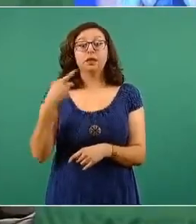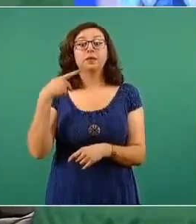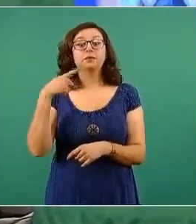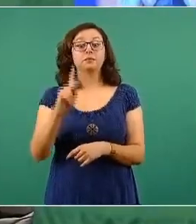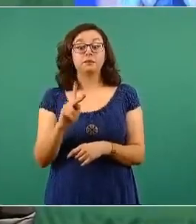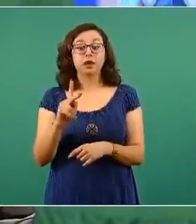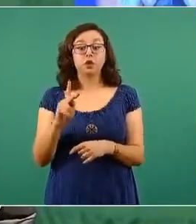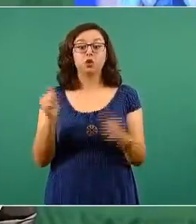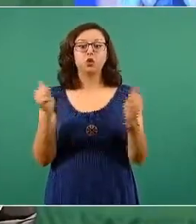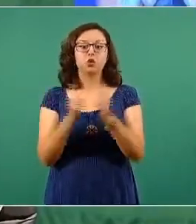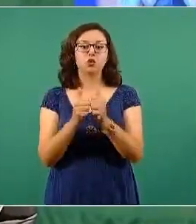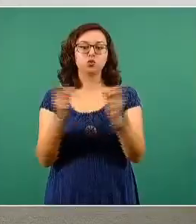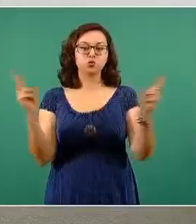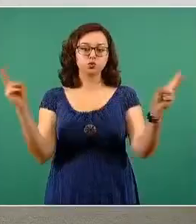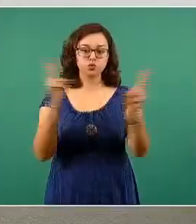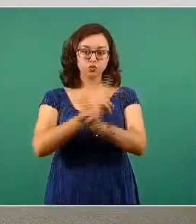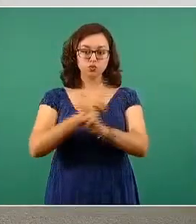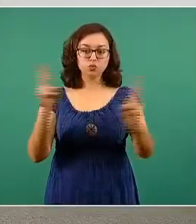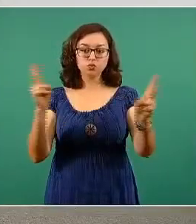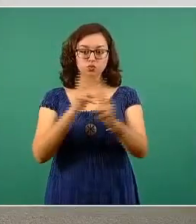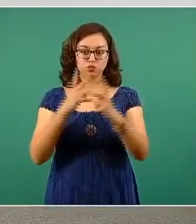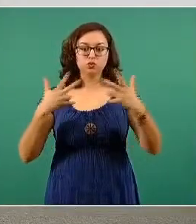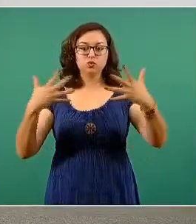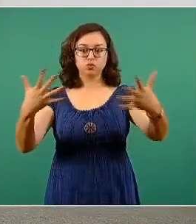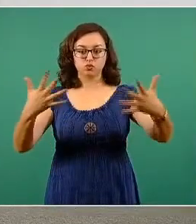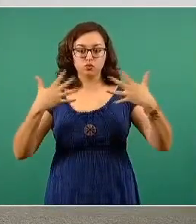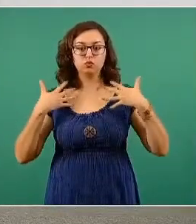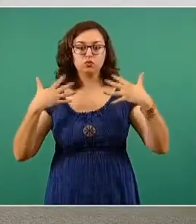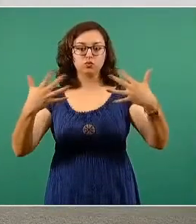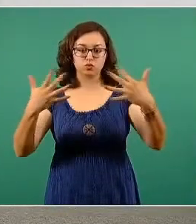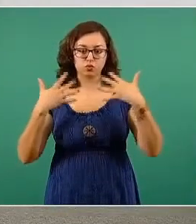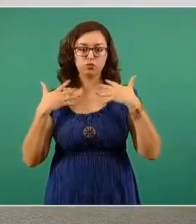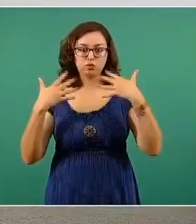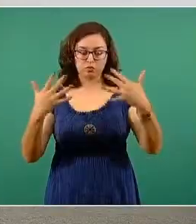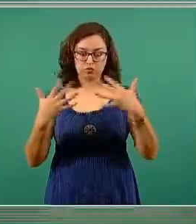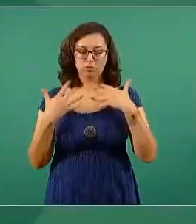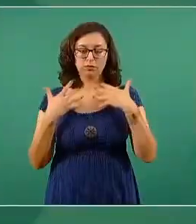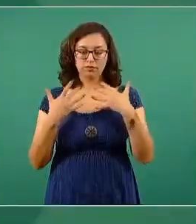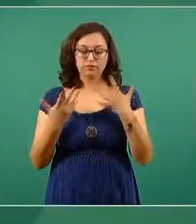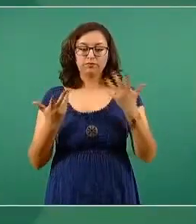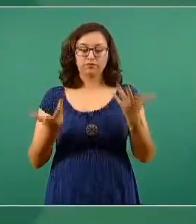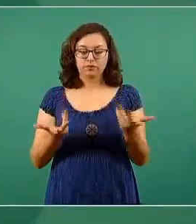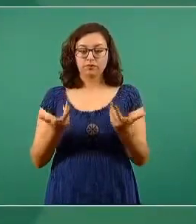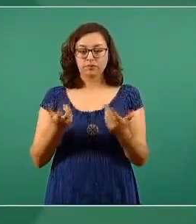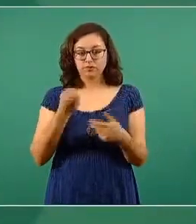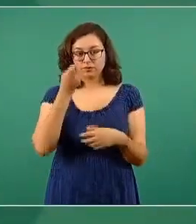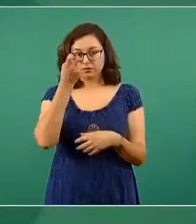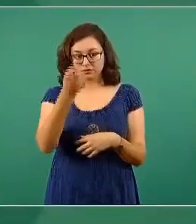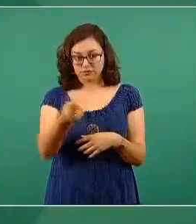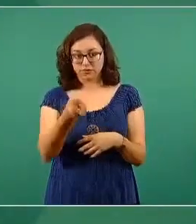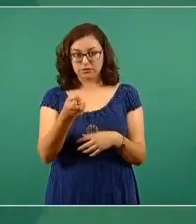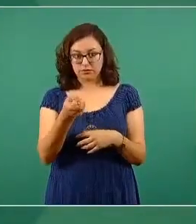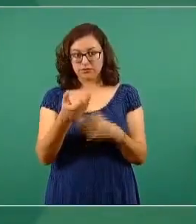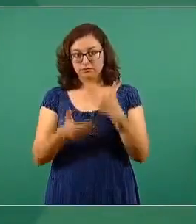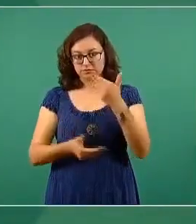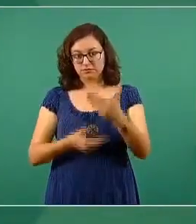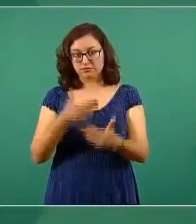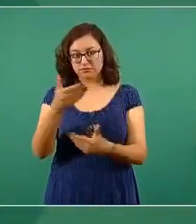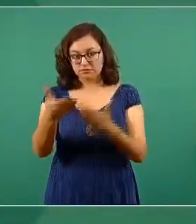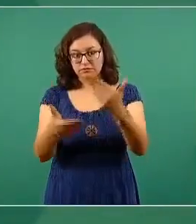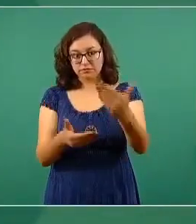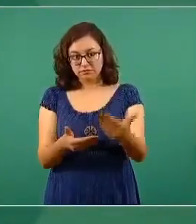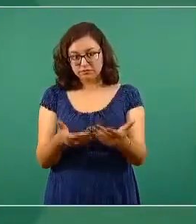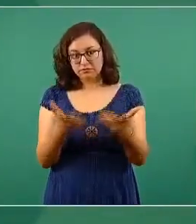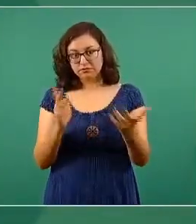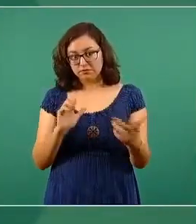tampoco sean tan cerrados, que en su momento permitan la ventilación del espacio y que por lo tanto pues no se preste obviamente a